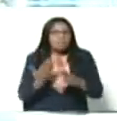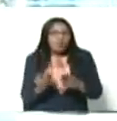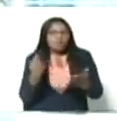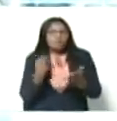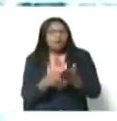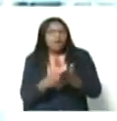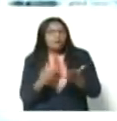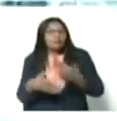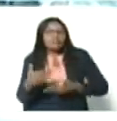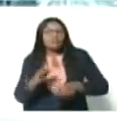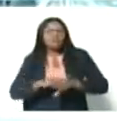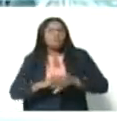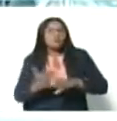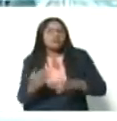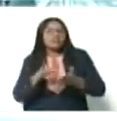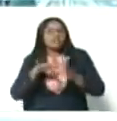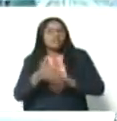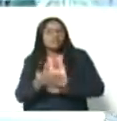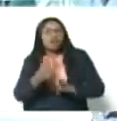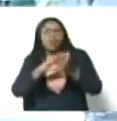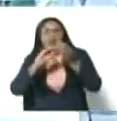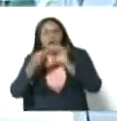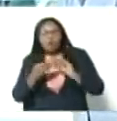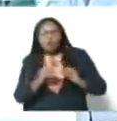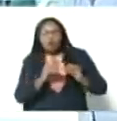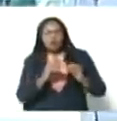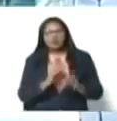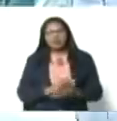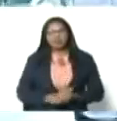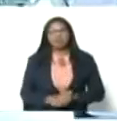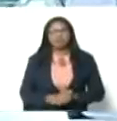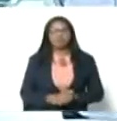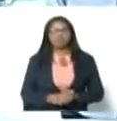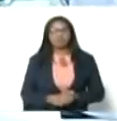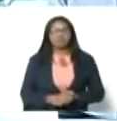servicio significa la mejoría.